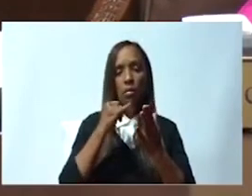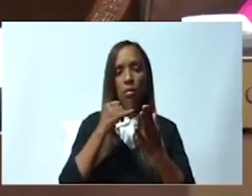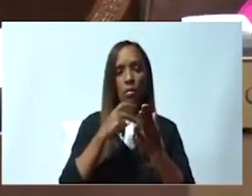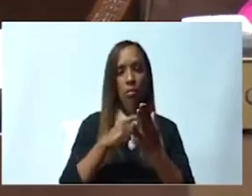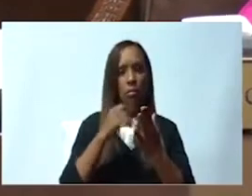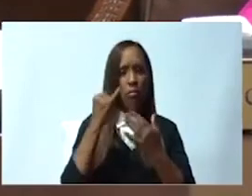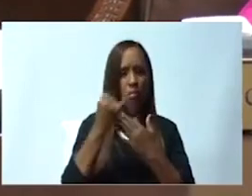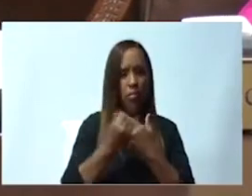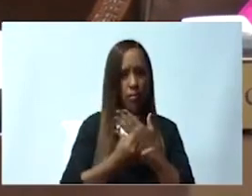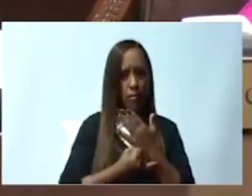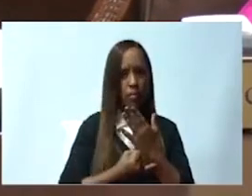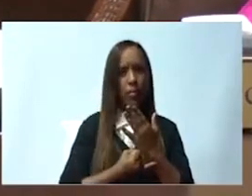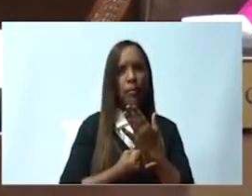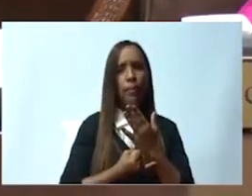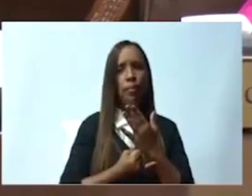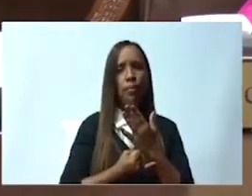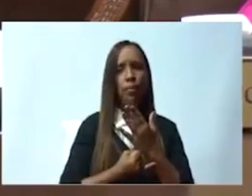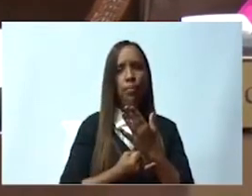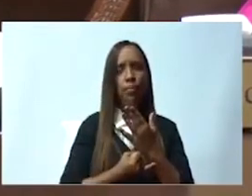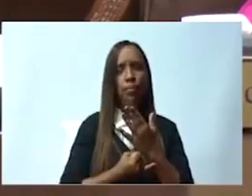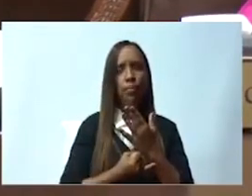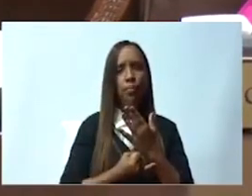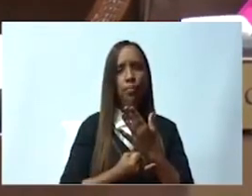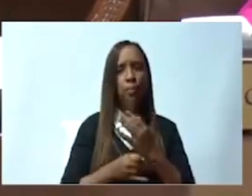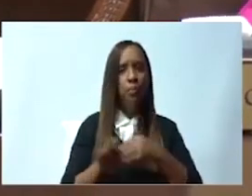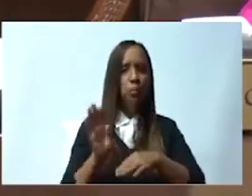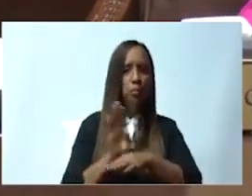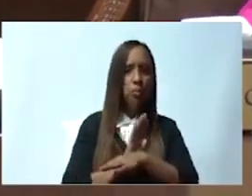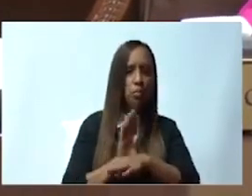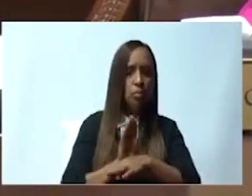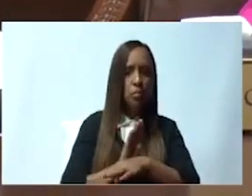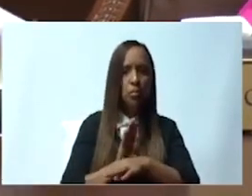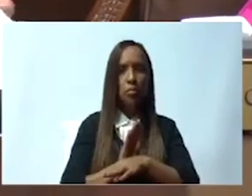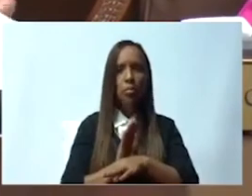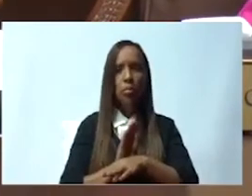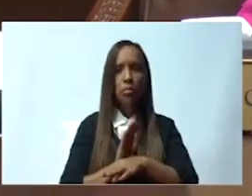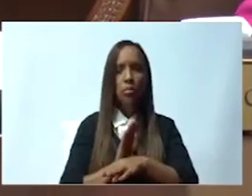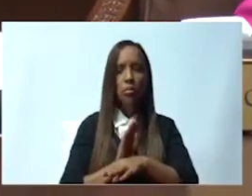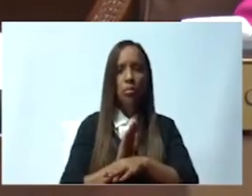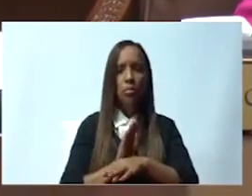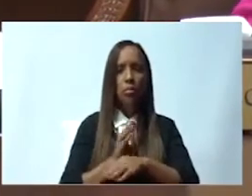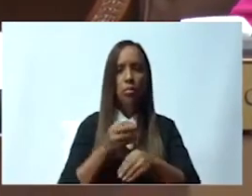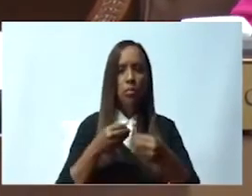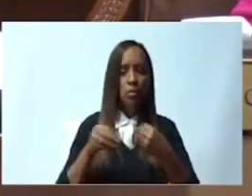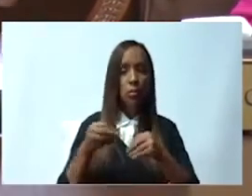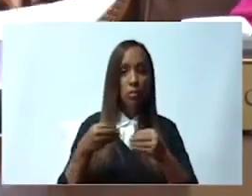agricultura e industriales. Este proyecto